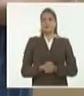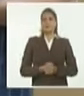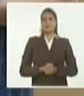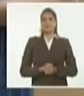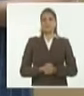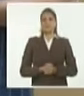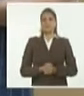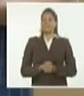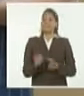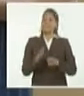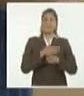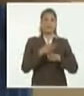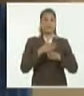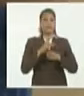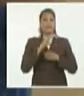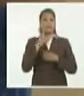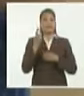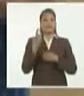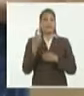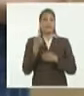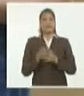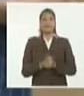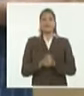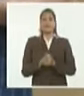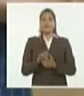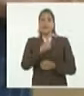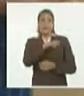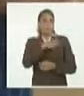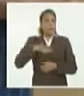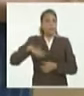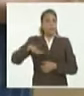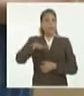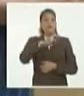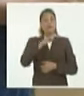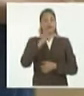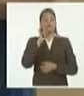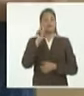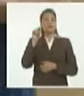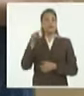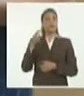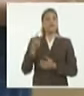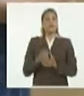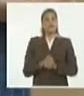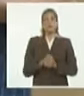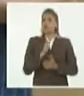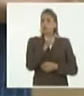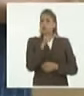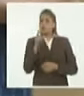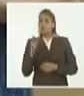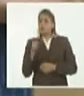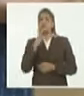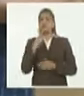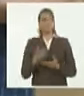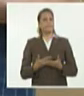de brutalidad. Bueno, esa isla, ese pueblo, el pueblo de esa isla, tiene hijos como ustedes que son capaces de dar